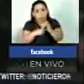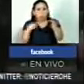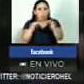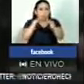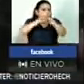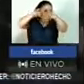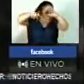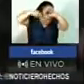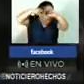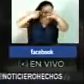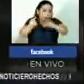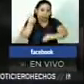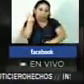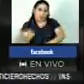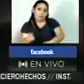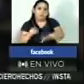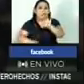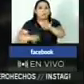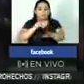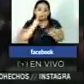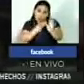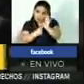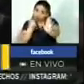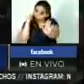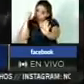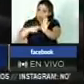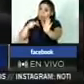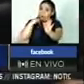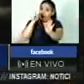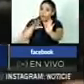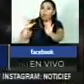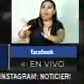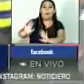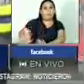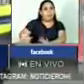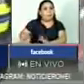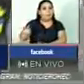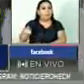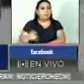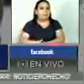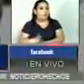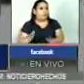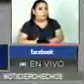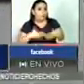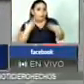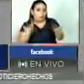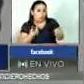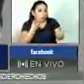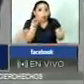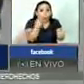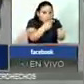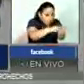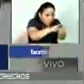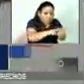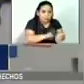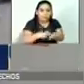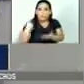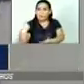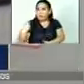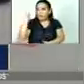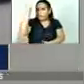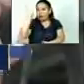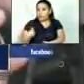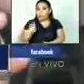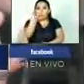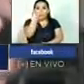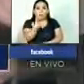el secretario dice que podemos trabajar y todo eso. Ahí se han calmado un poco. Aunque no hay un registro formal en los últimos días